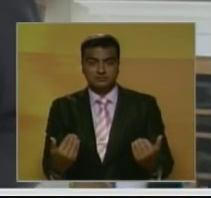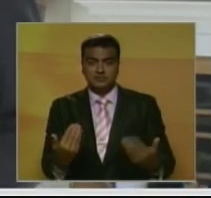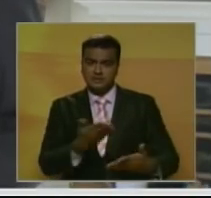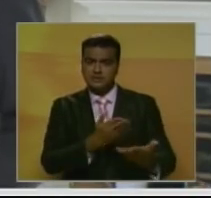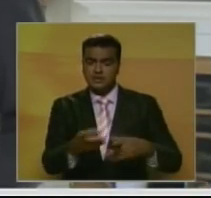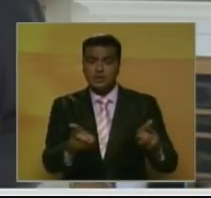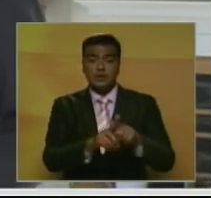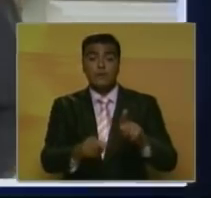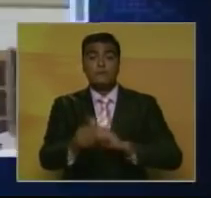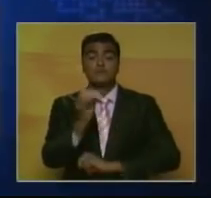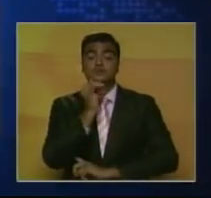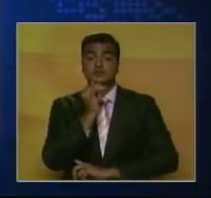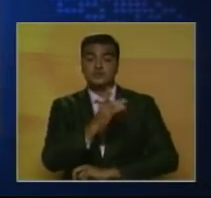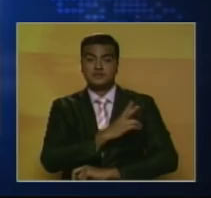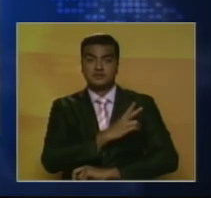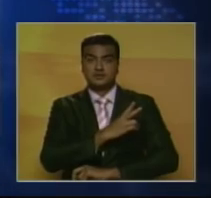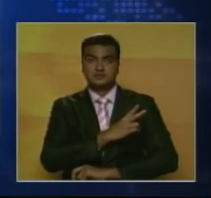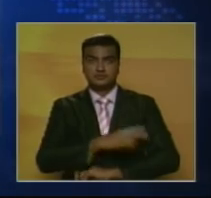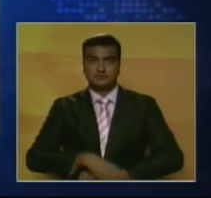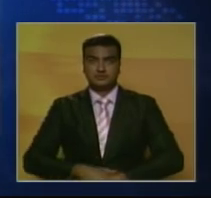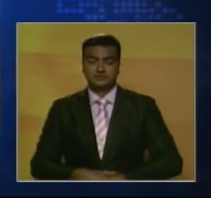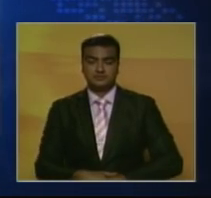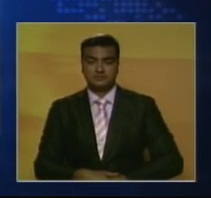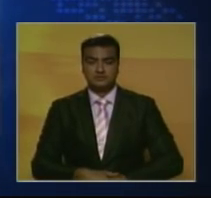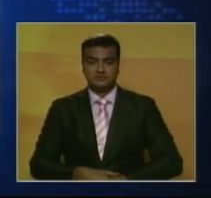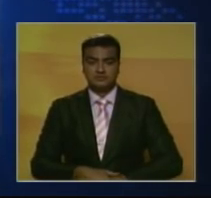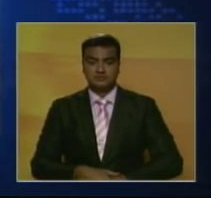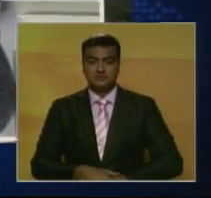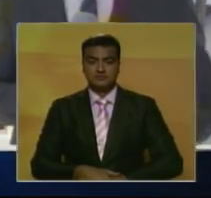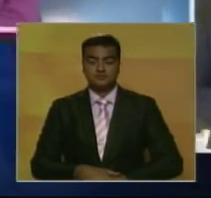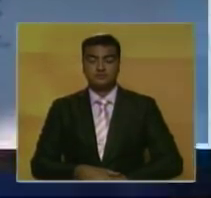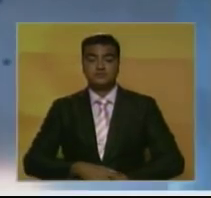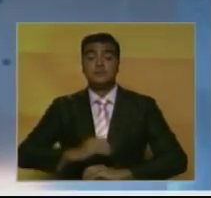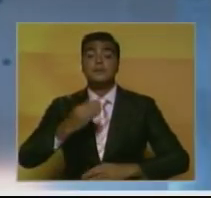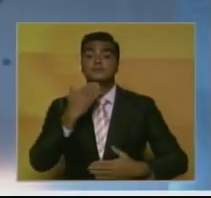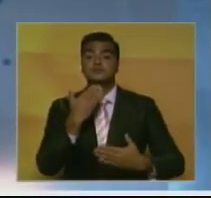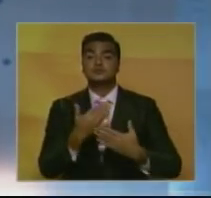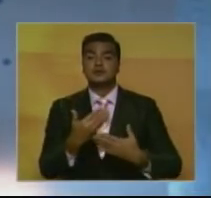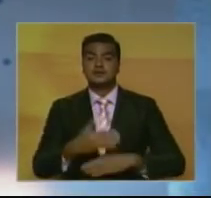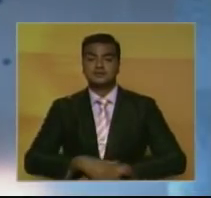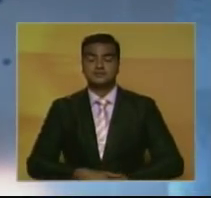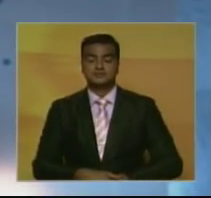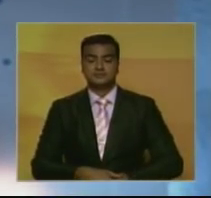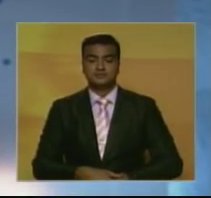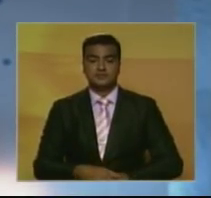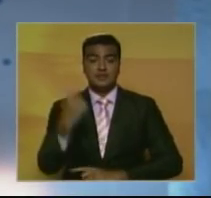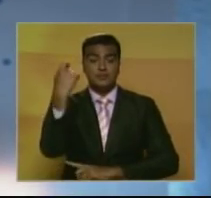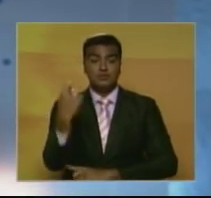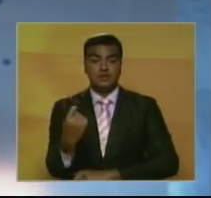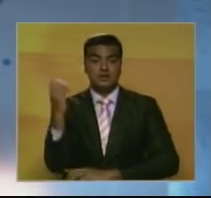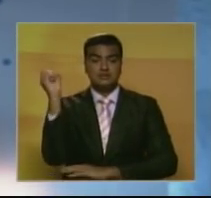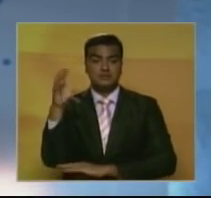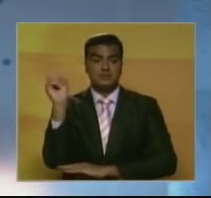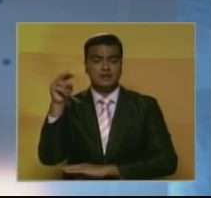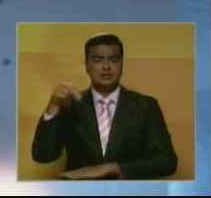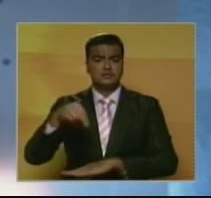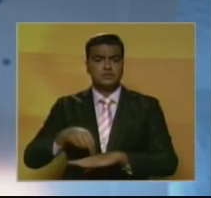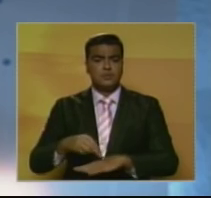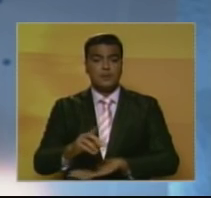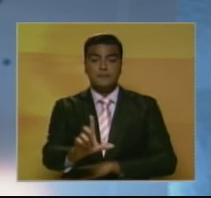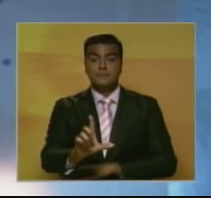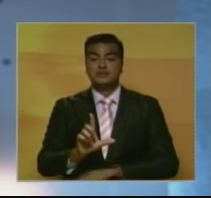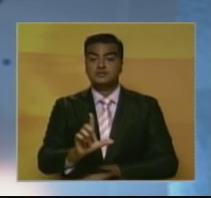Sigan con más de la emisión meridiana de Noticiero Venevisión. Muchísimas gracias, Manuel. El diputado ante la Asamblea Nacional por el Partido Socialista